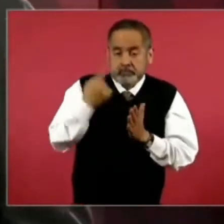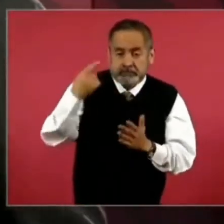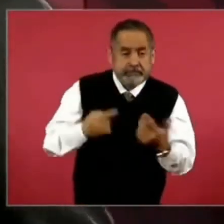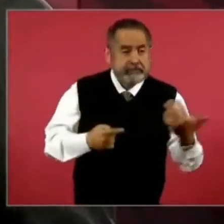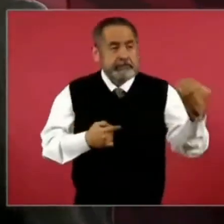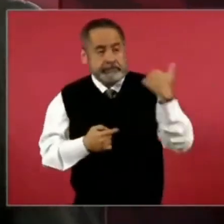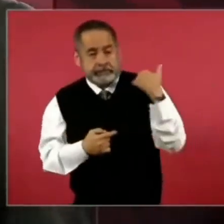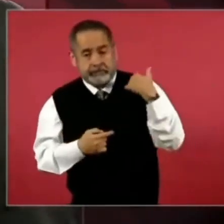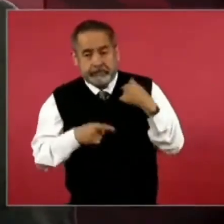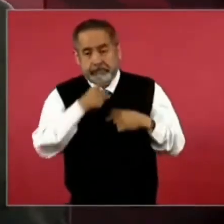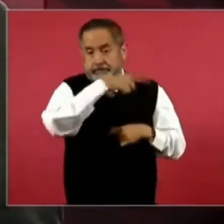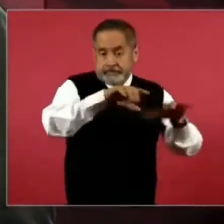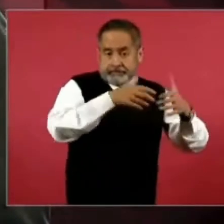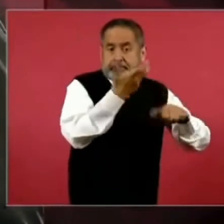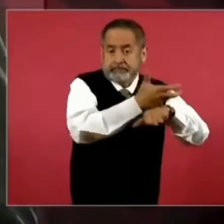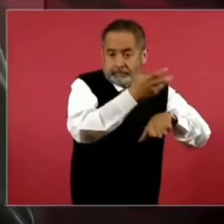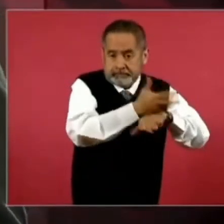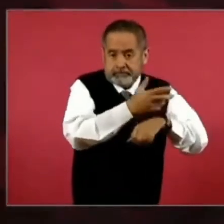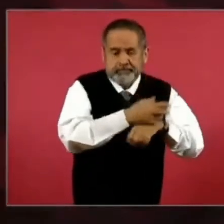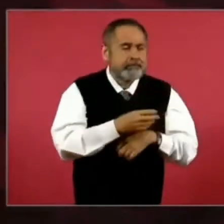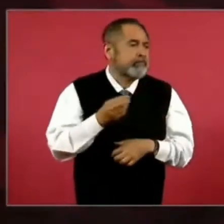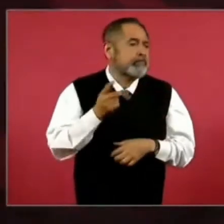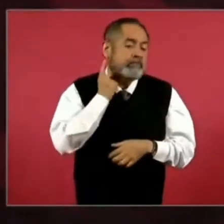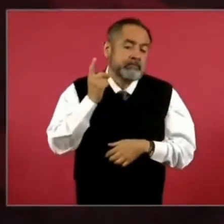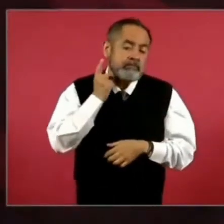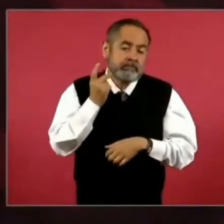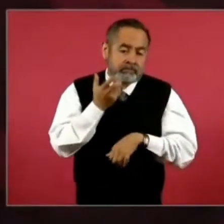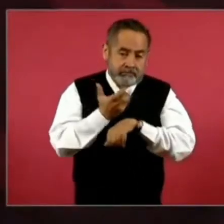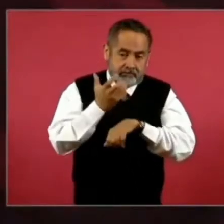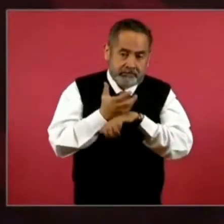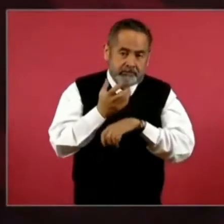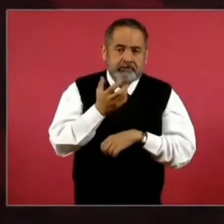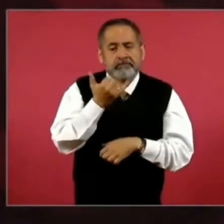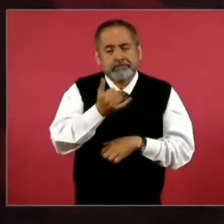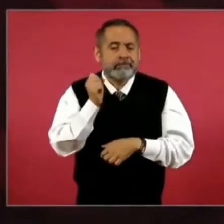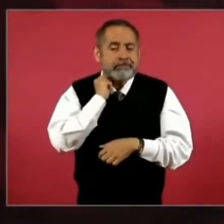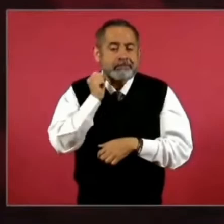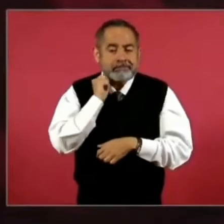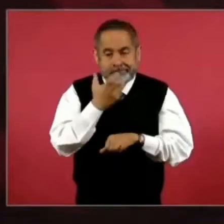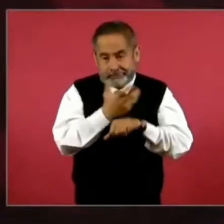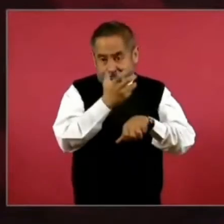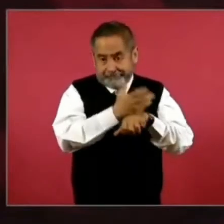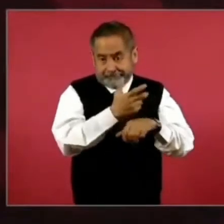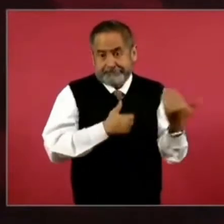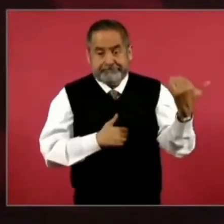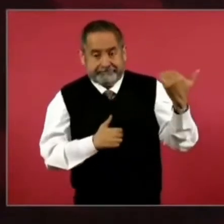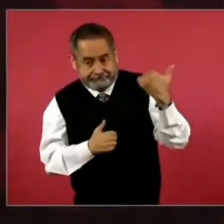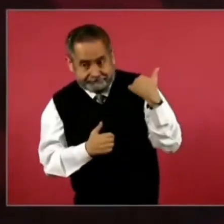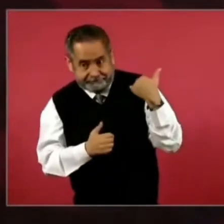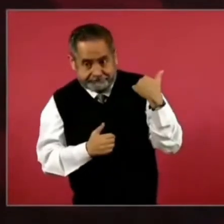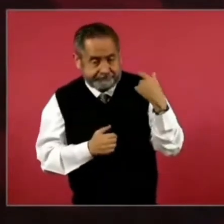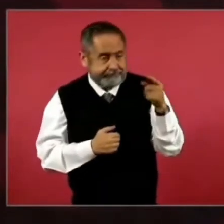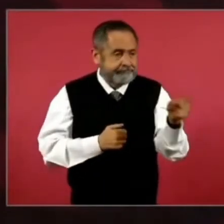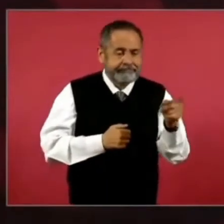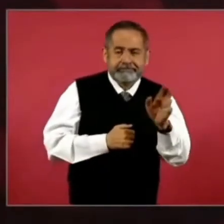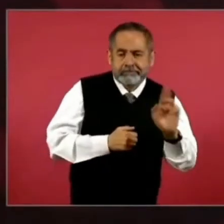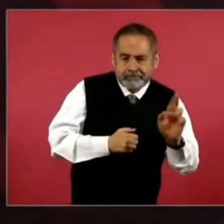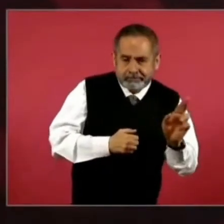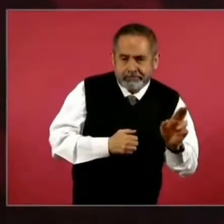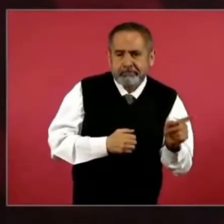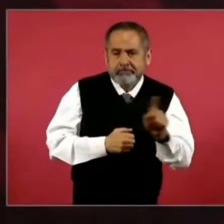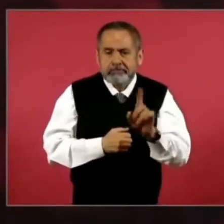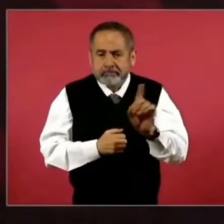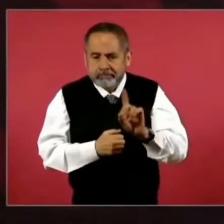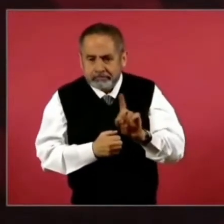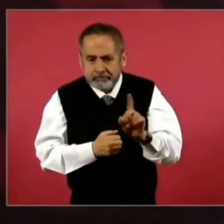legisladores de Estados Unidos, diputados y senadores de los dos partidos,